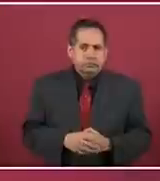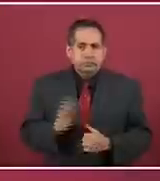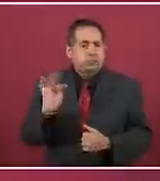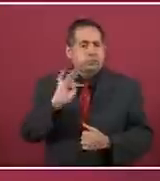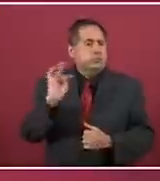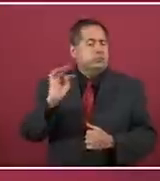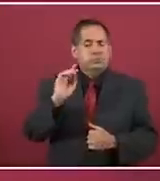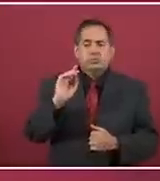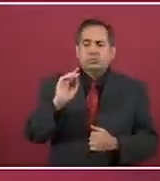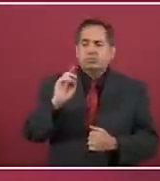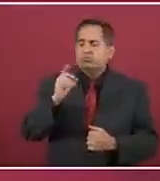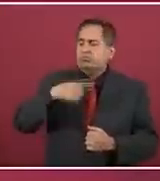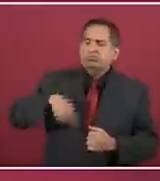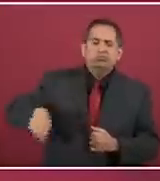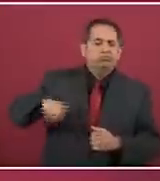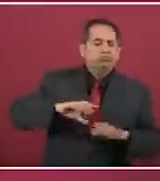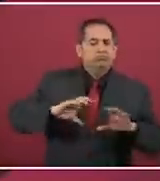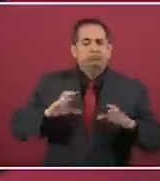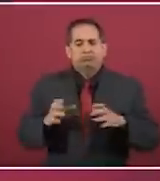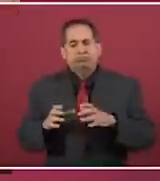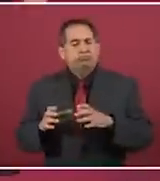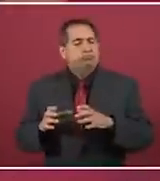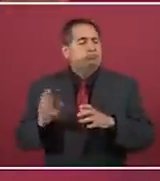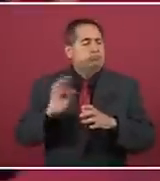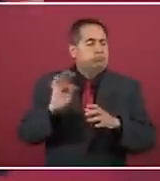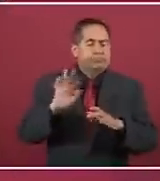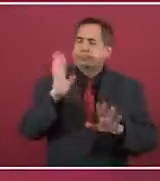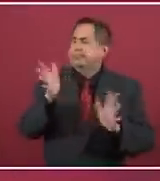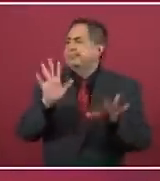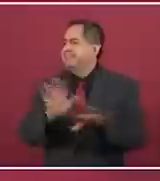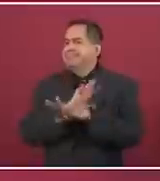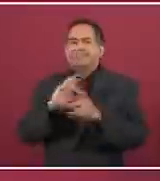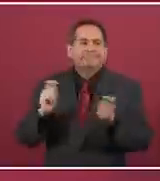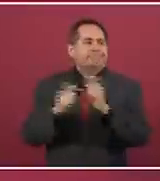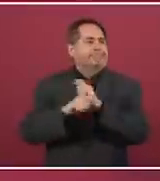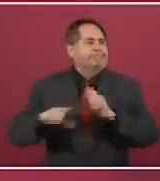regodeamos en que ya hubo cambio de gobierno